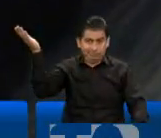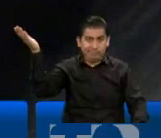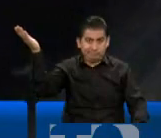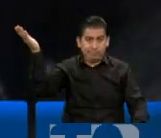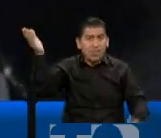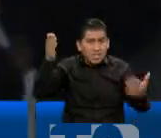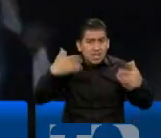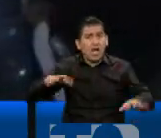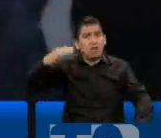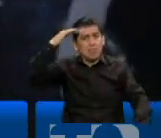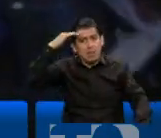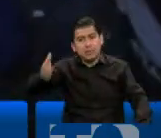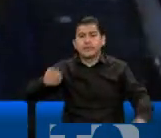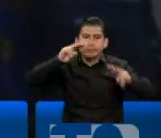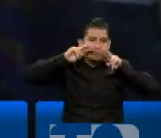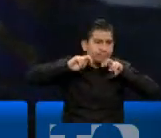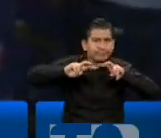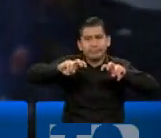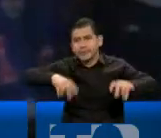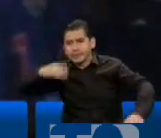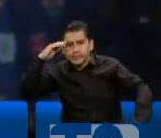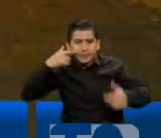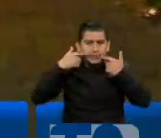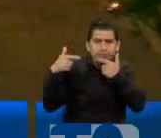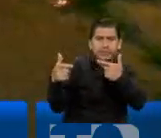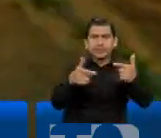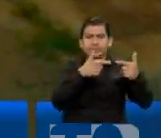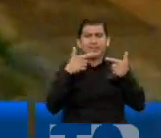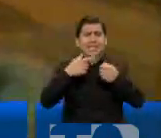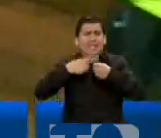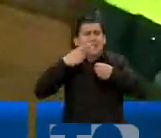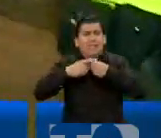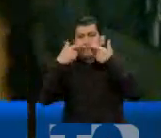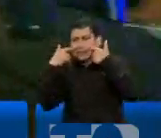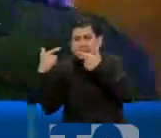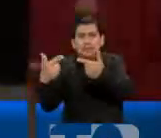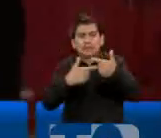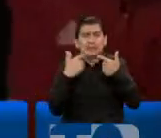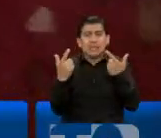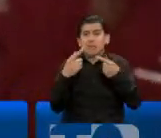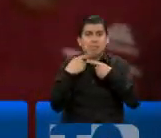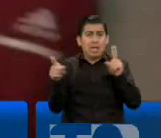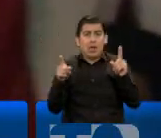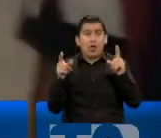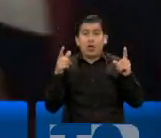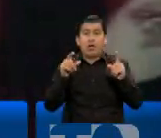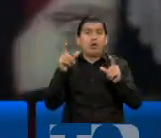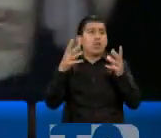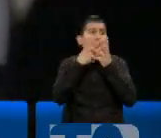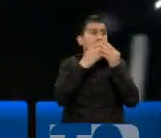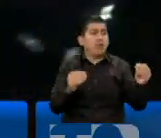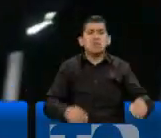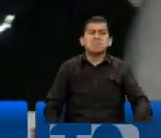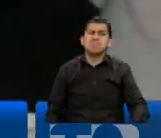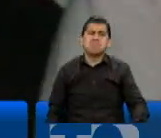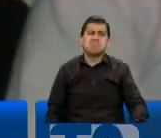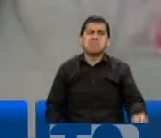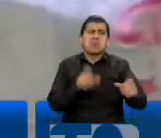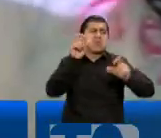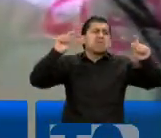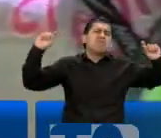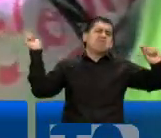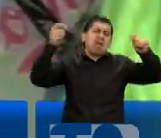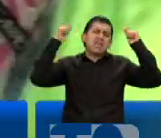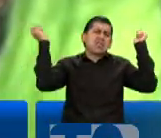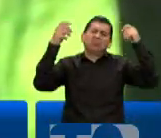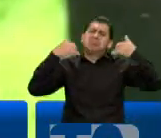operativos focalizados en las 7 parroquias del Distrito Metropolitano no han logrado disminuir la cantidad de fiestas clandestinas